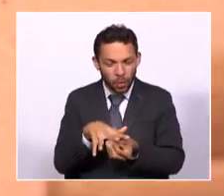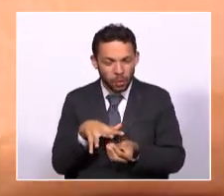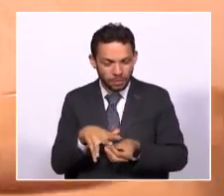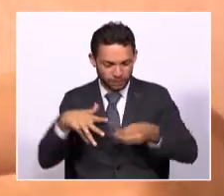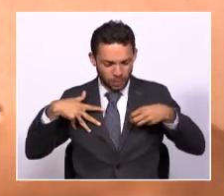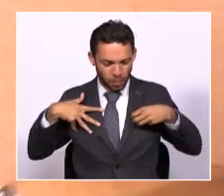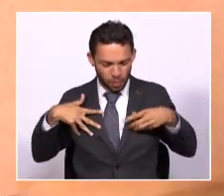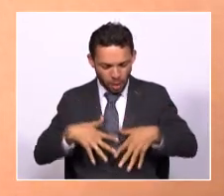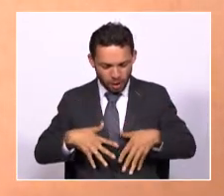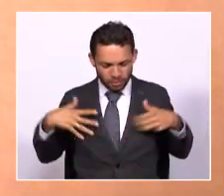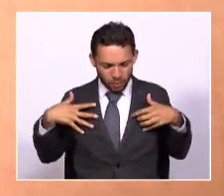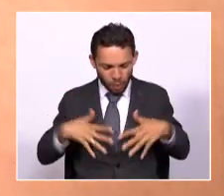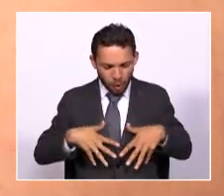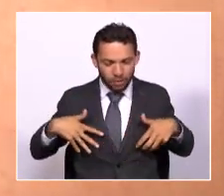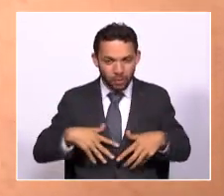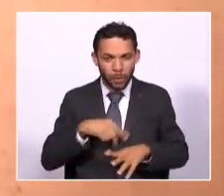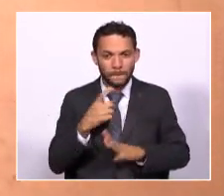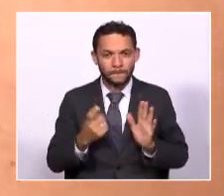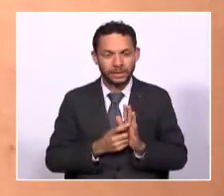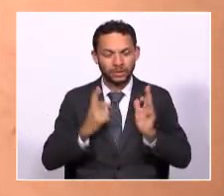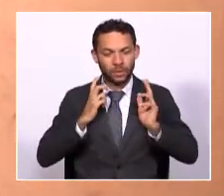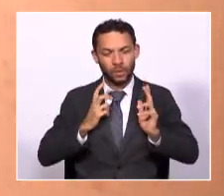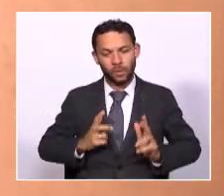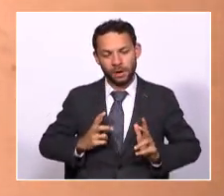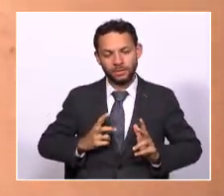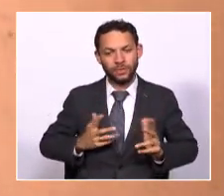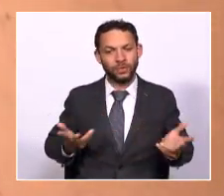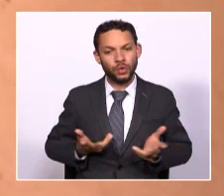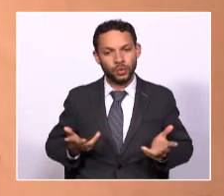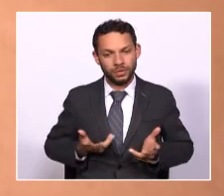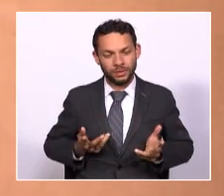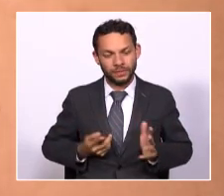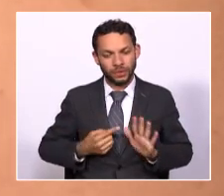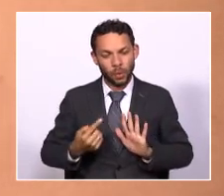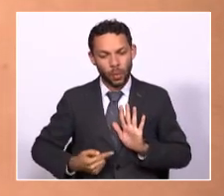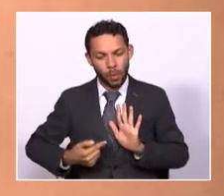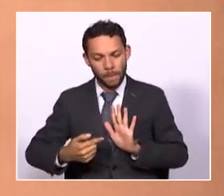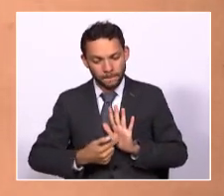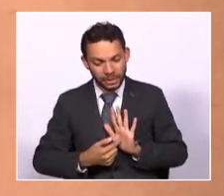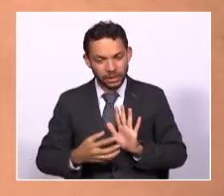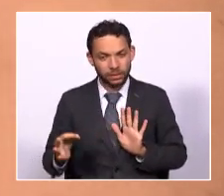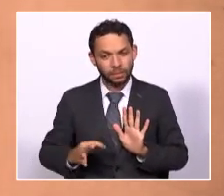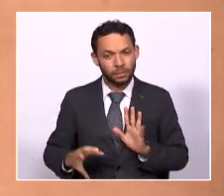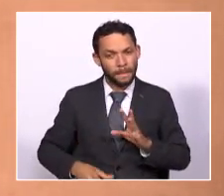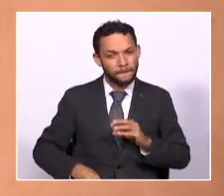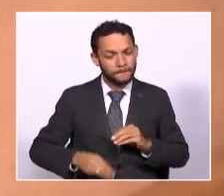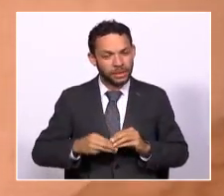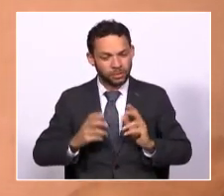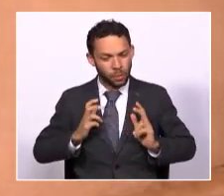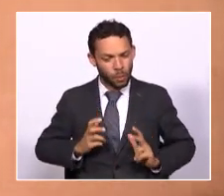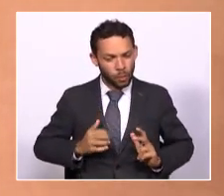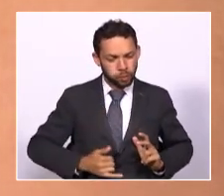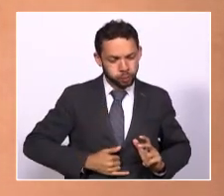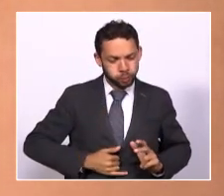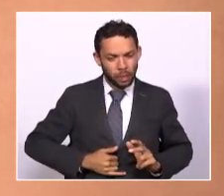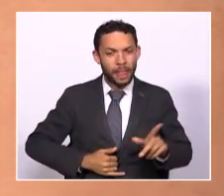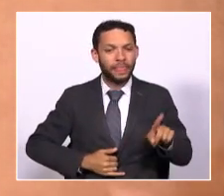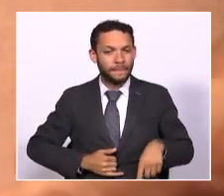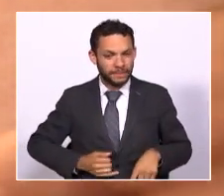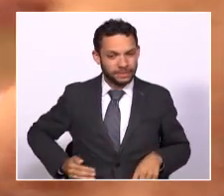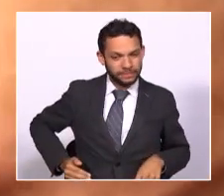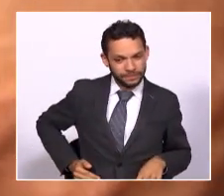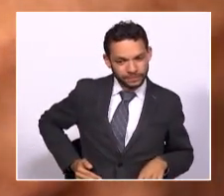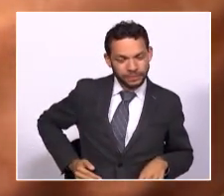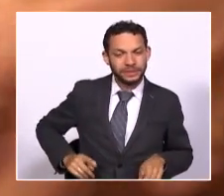nervios. Y estos nervios van hasta el ombligo, van hasta el intestino, van hasta la vejiga, van hasta